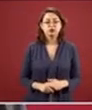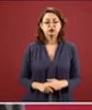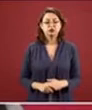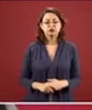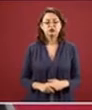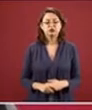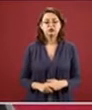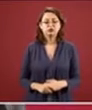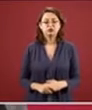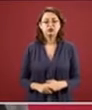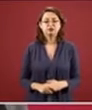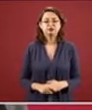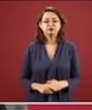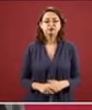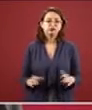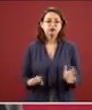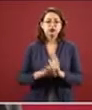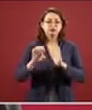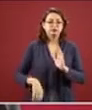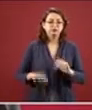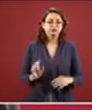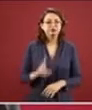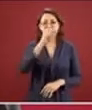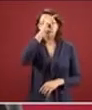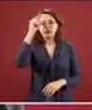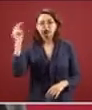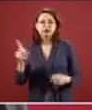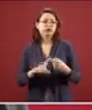por poner un ejemplo, Chihuahua.